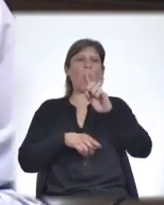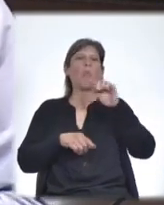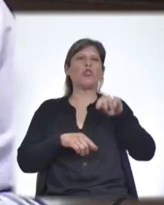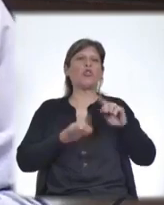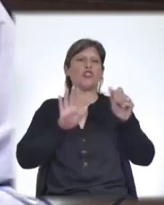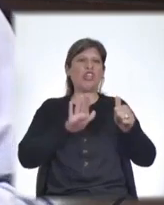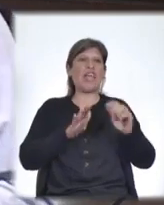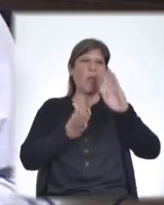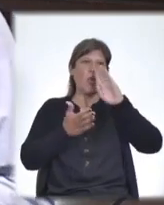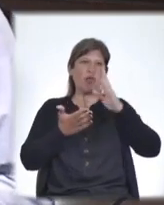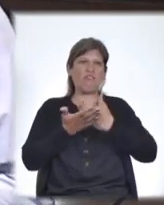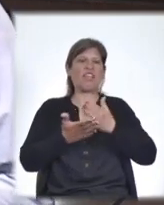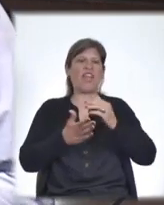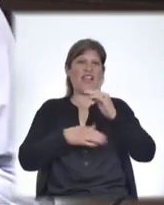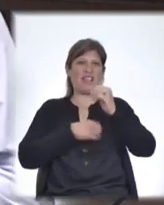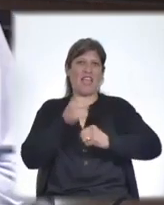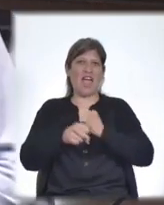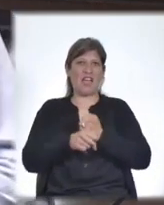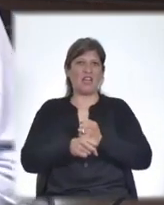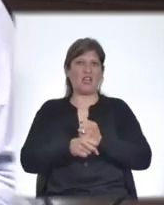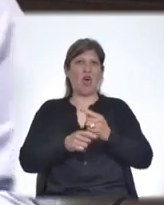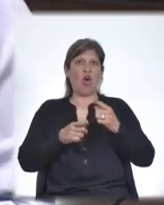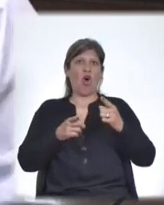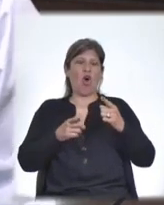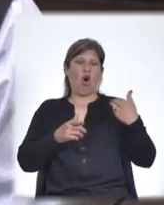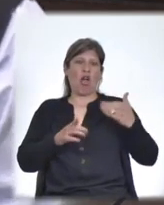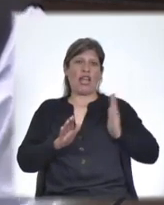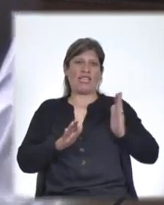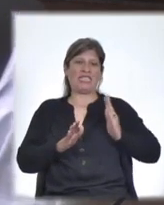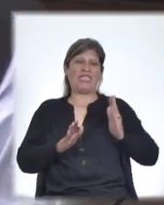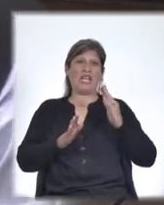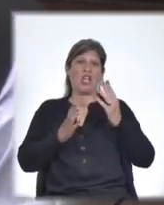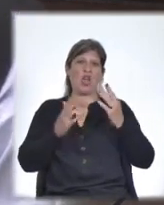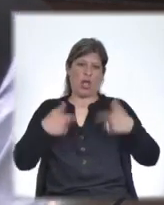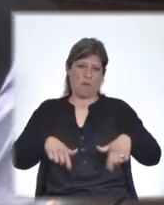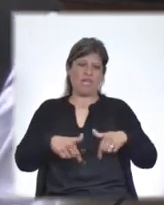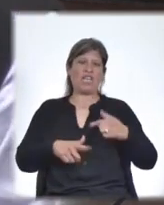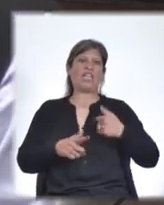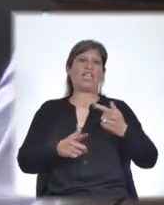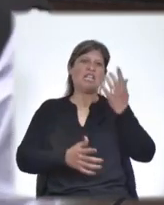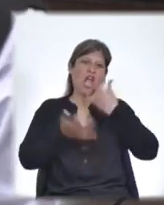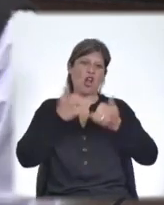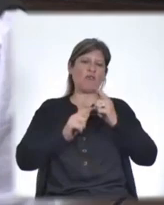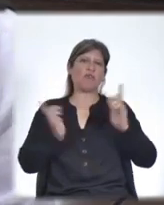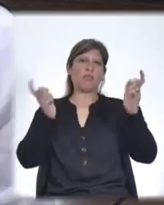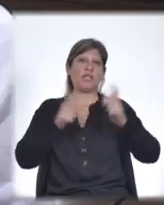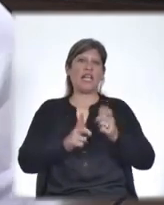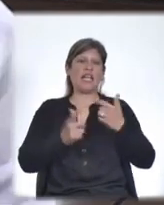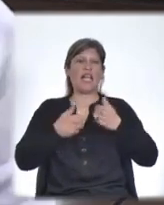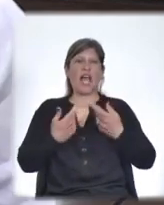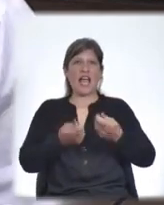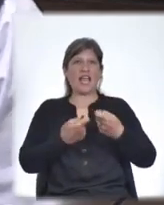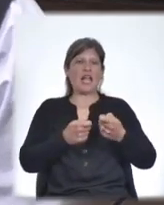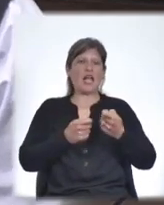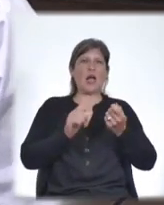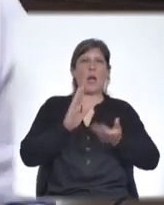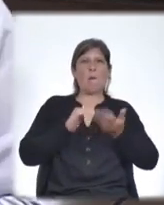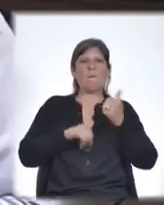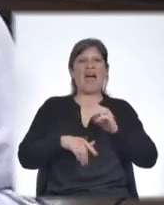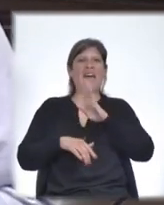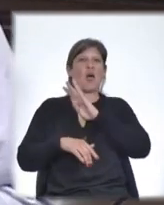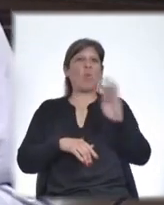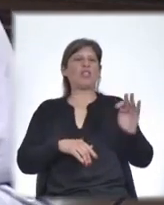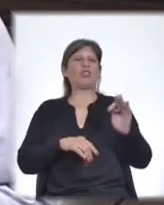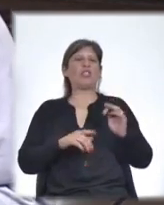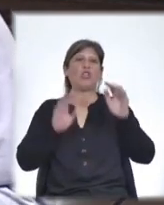final del año. La señora ministra nos informó en comisión que lo que se lleva gastado ahora es poco más de unos 400